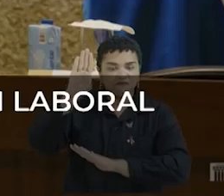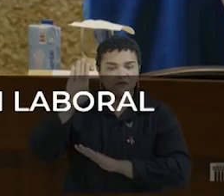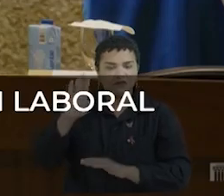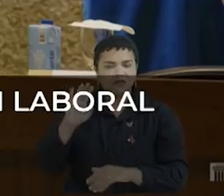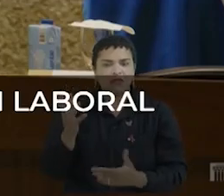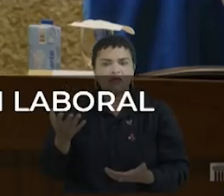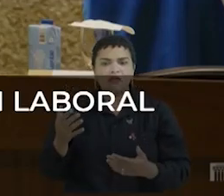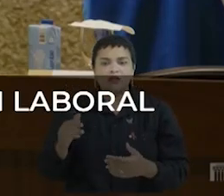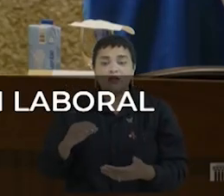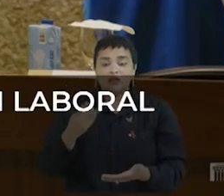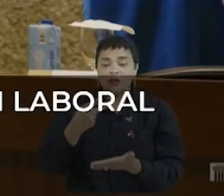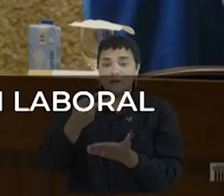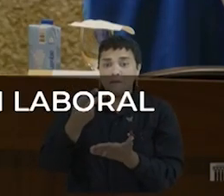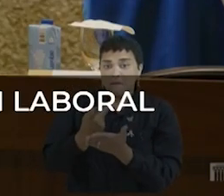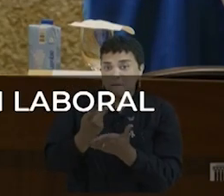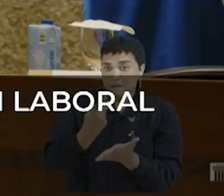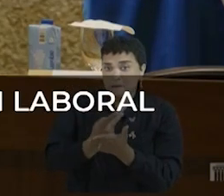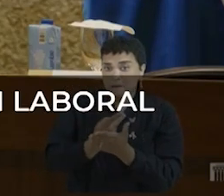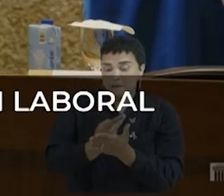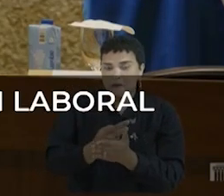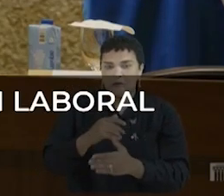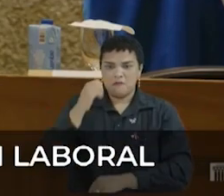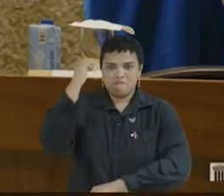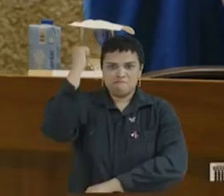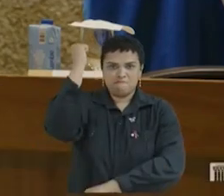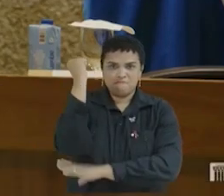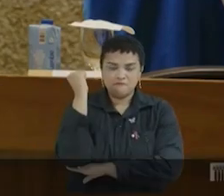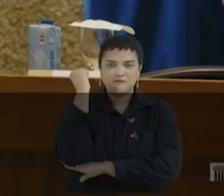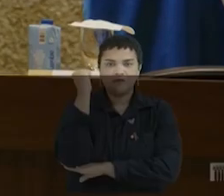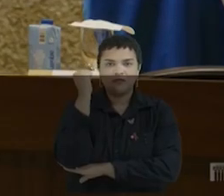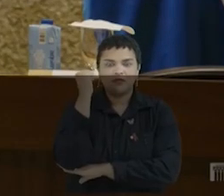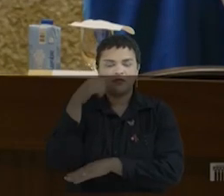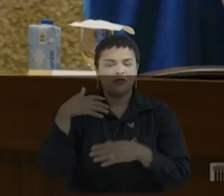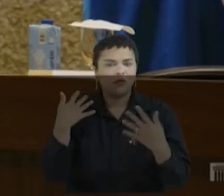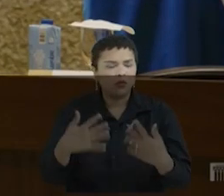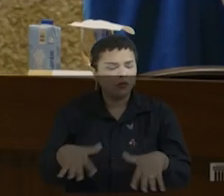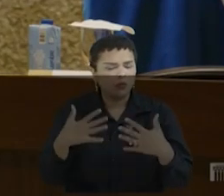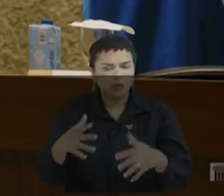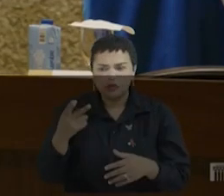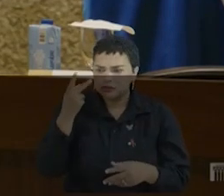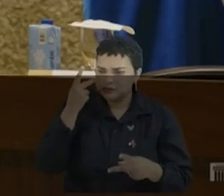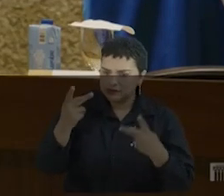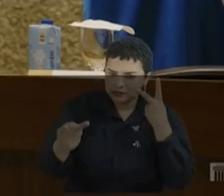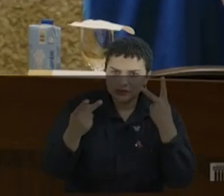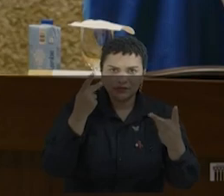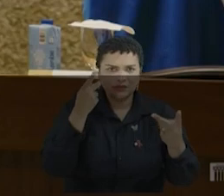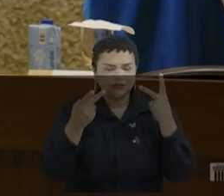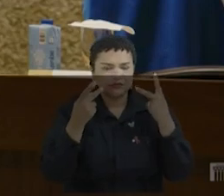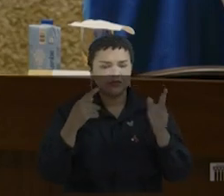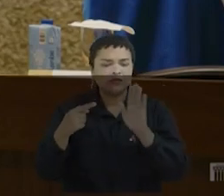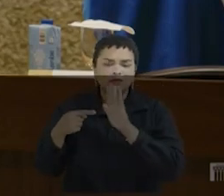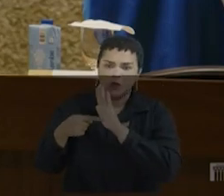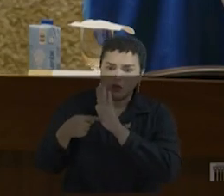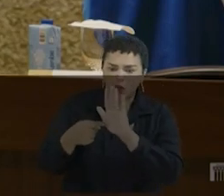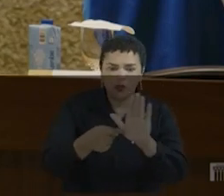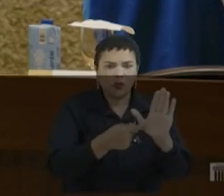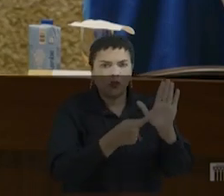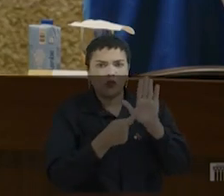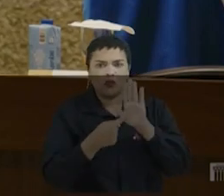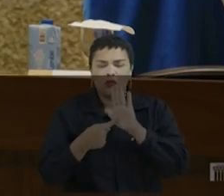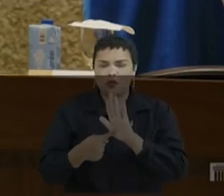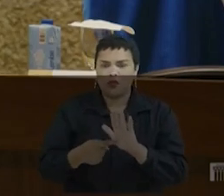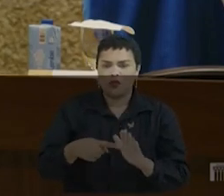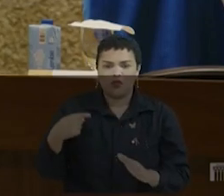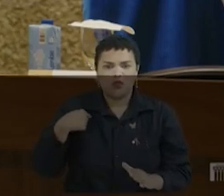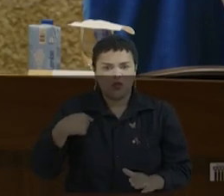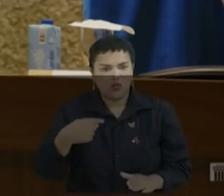estabilidad de precios, la actividad económica ha exhibido una trayectoria que demuestra la